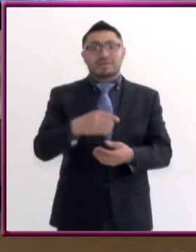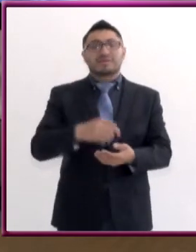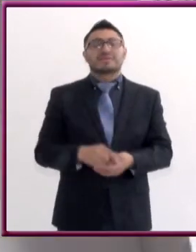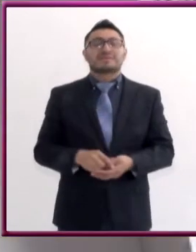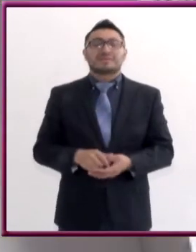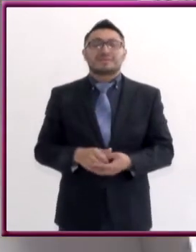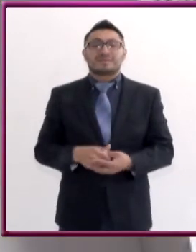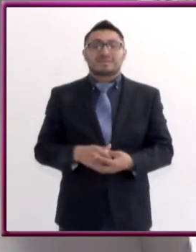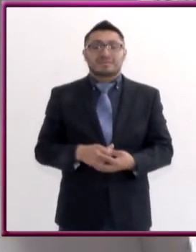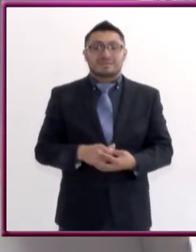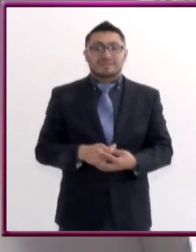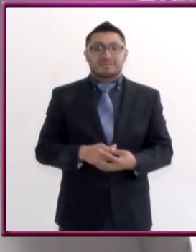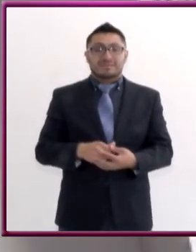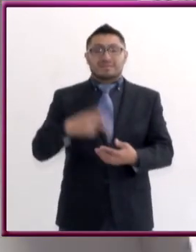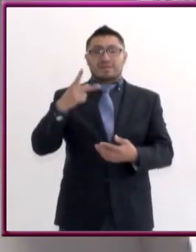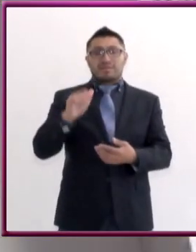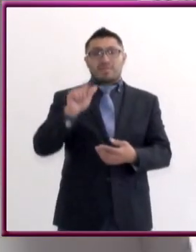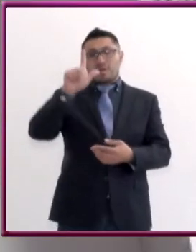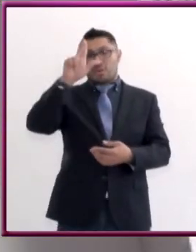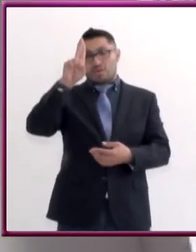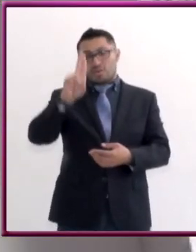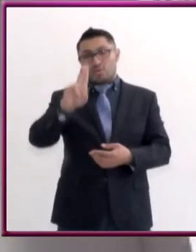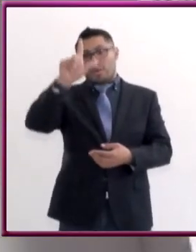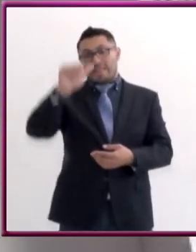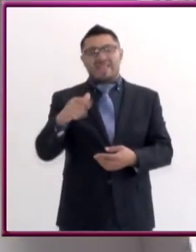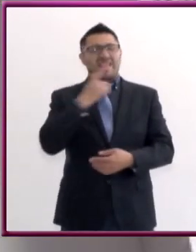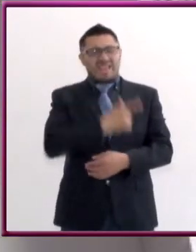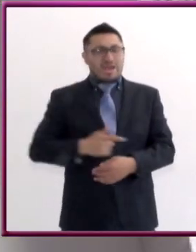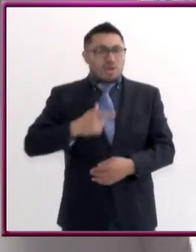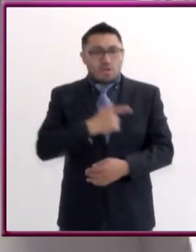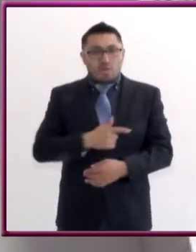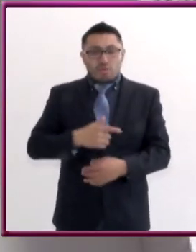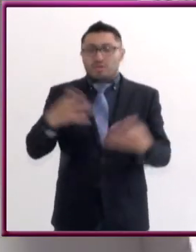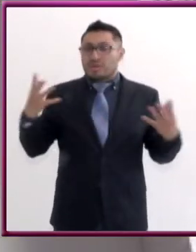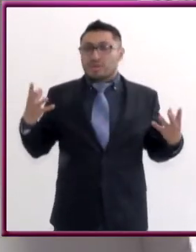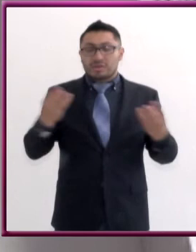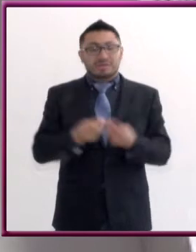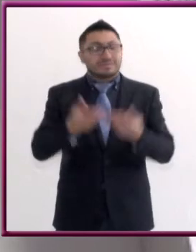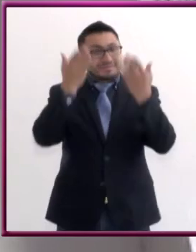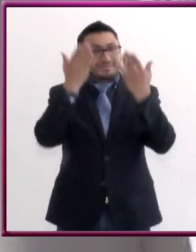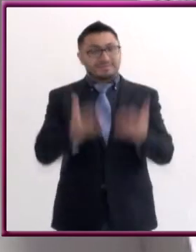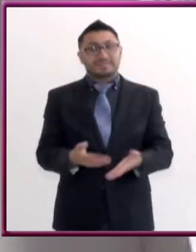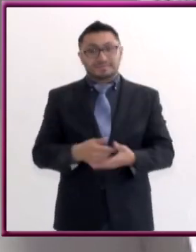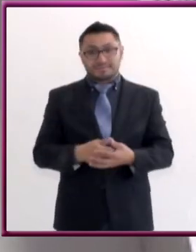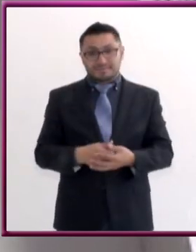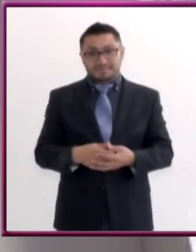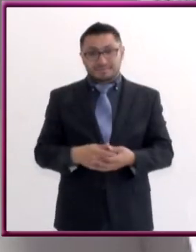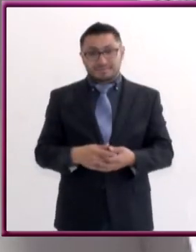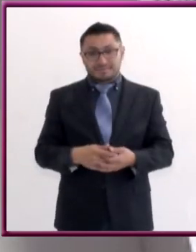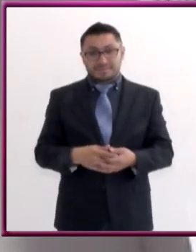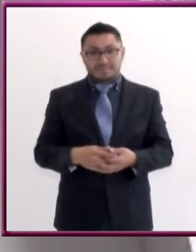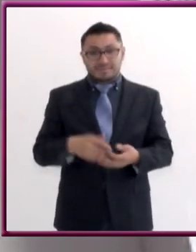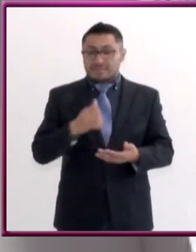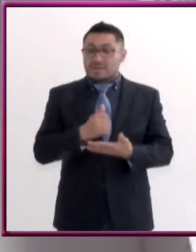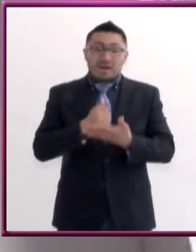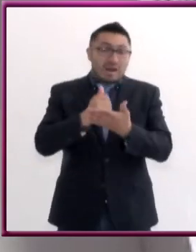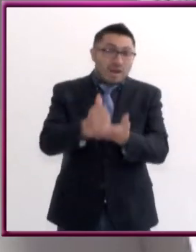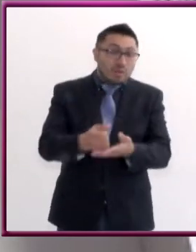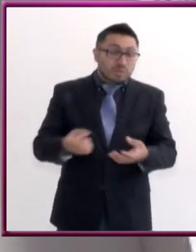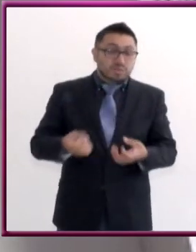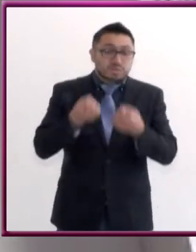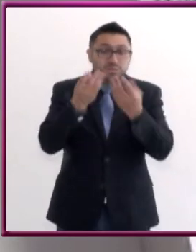hoy. Paula, fue un placer haber estado contigo,